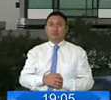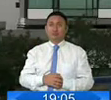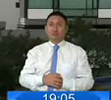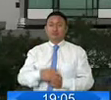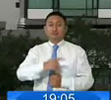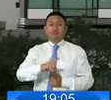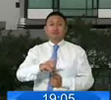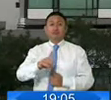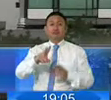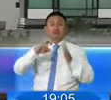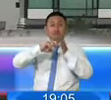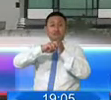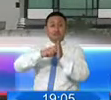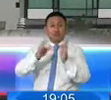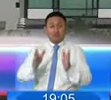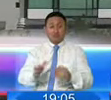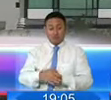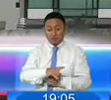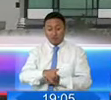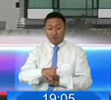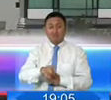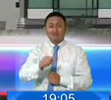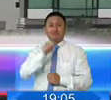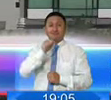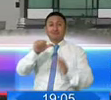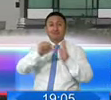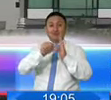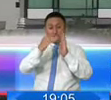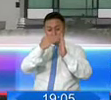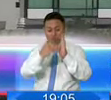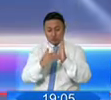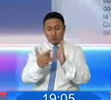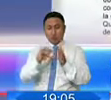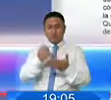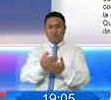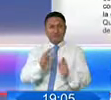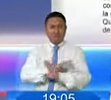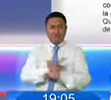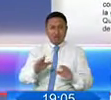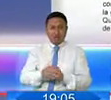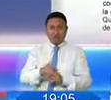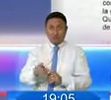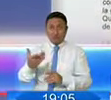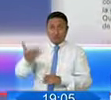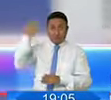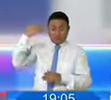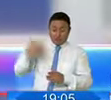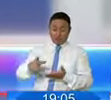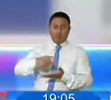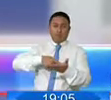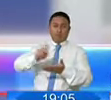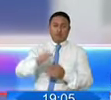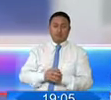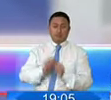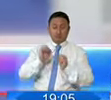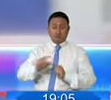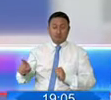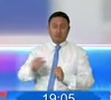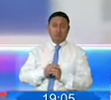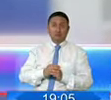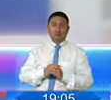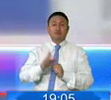la Contraloría establece que por esos ítems que los califica injustificados, ya se habría pagado. Así, la inclusión de